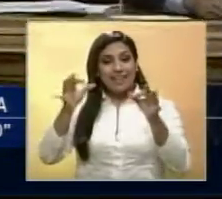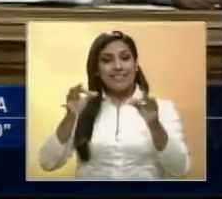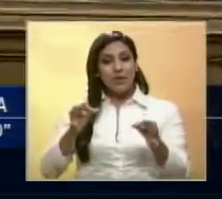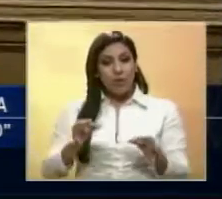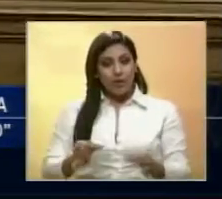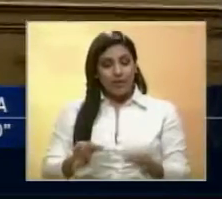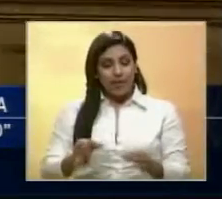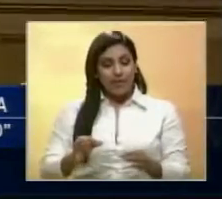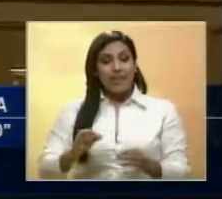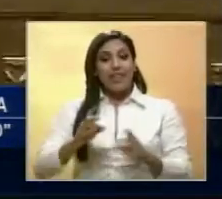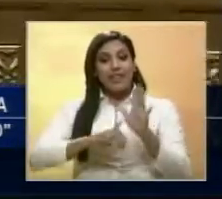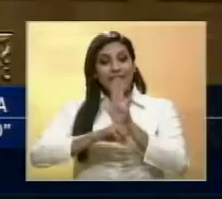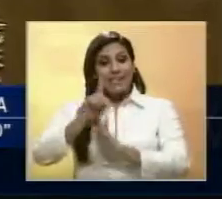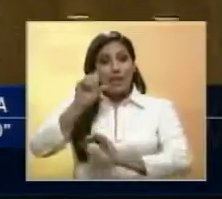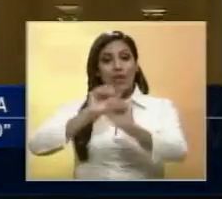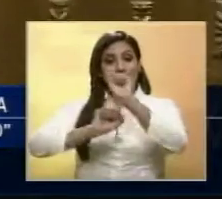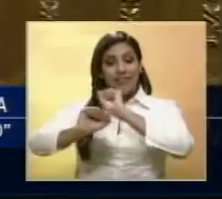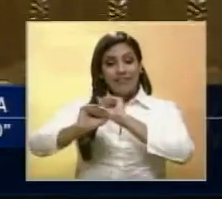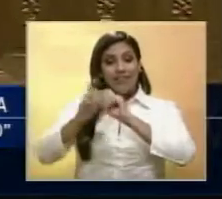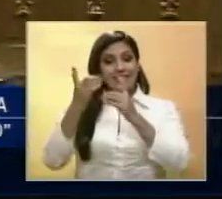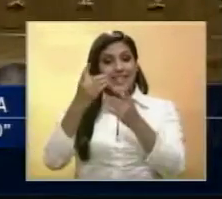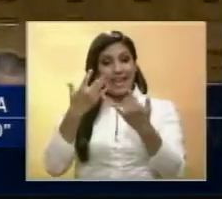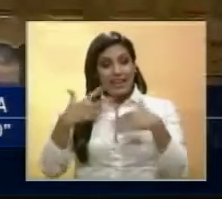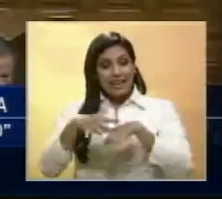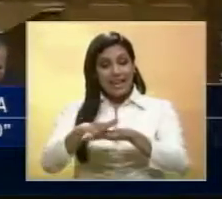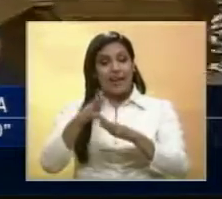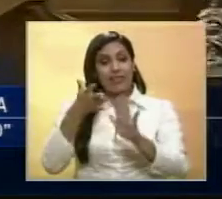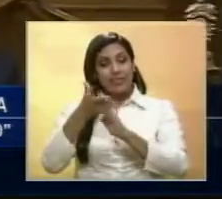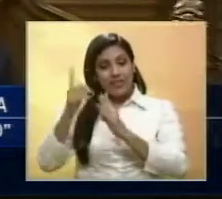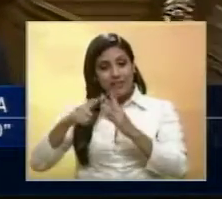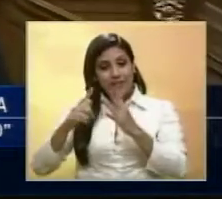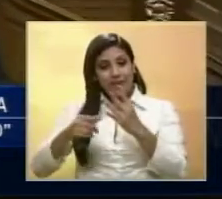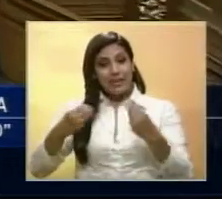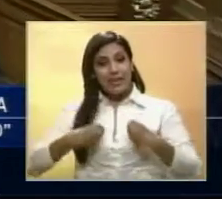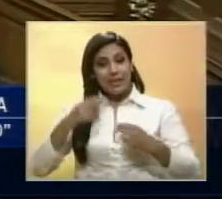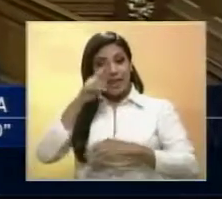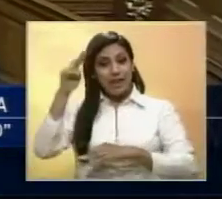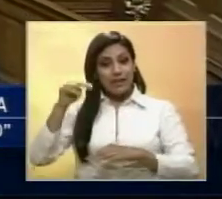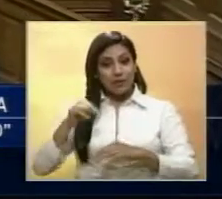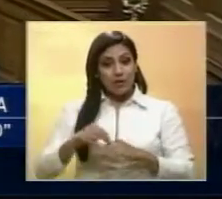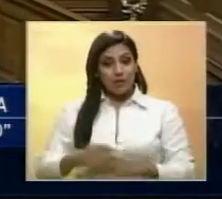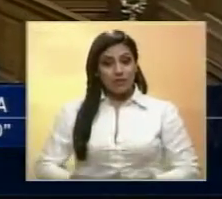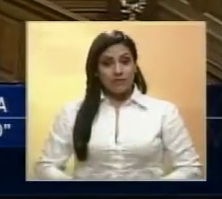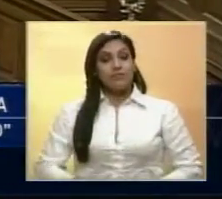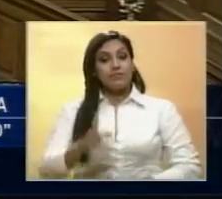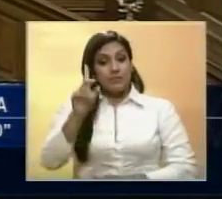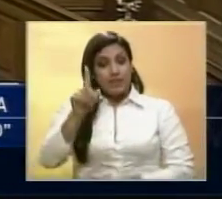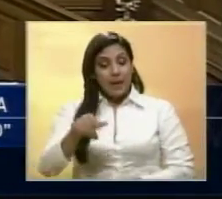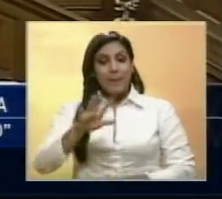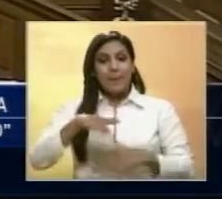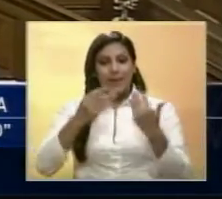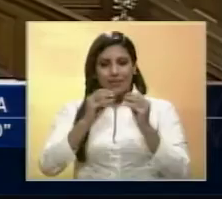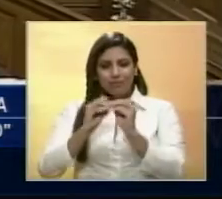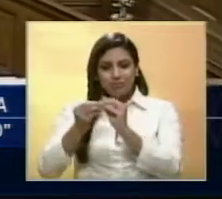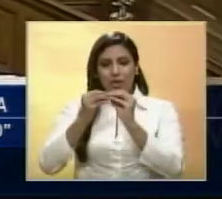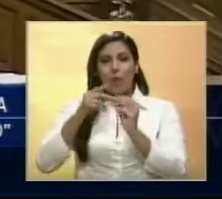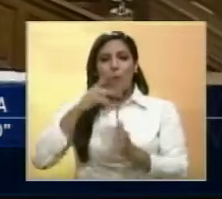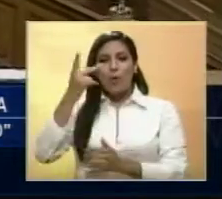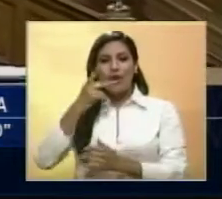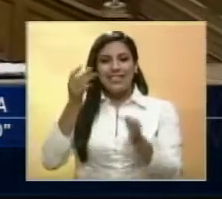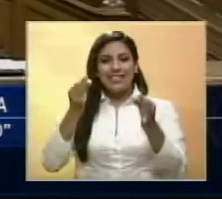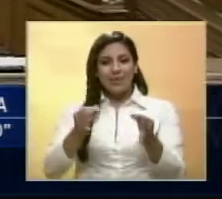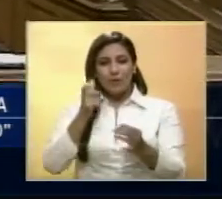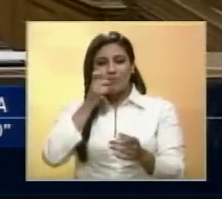seguridad, desarrollo y defensa integral en los diversos ámbitos de la vida nacional. También para formular la política de